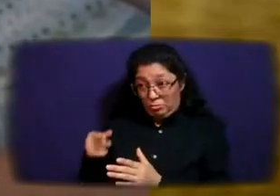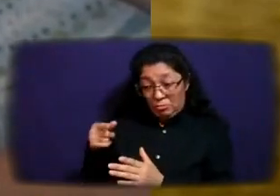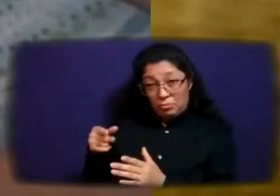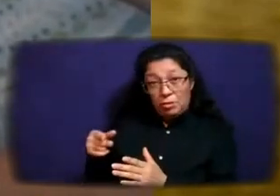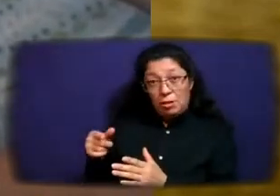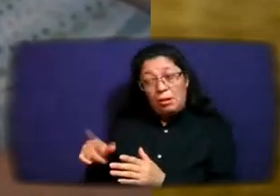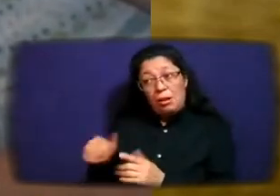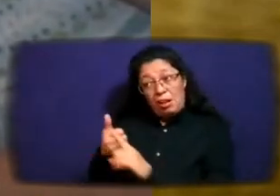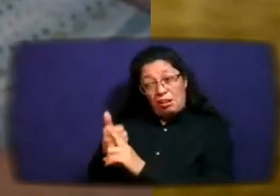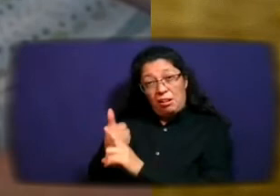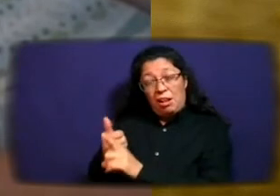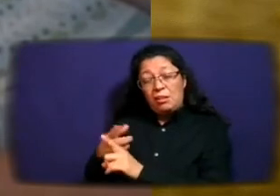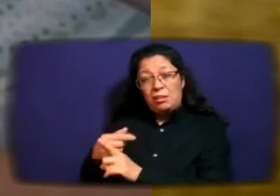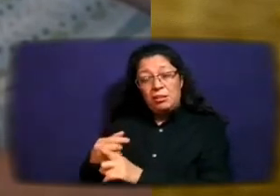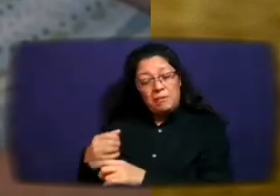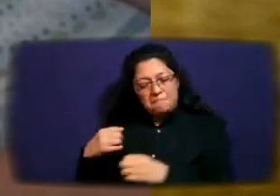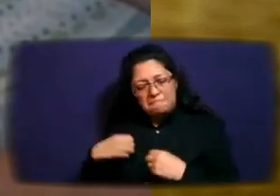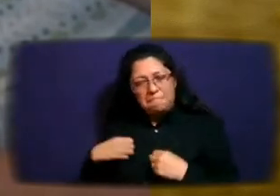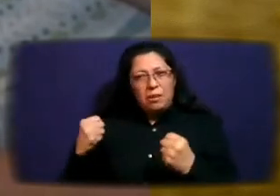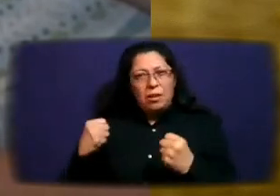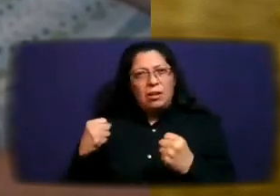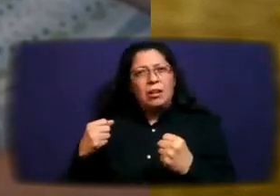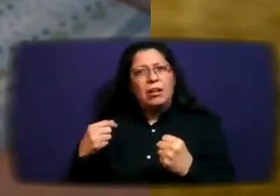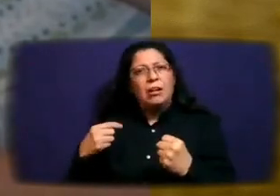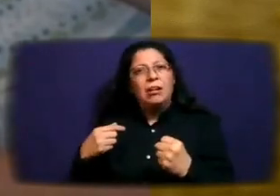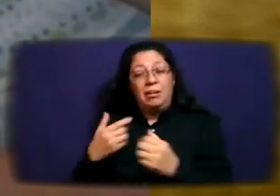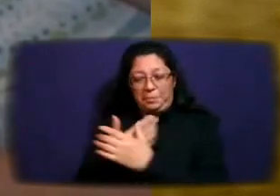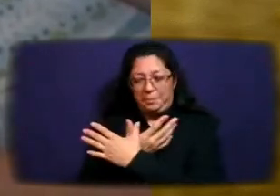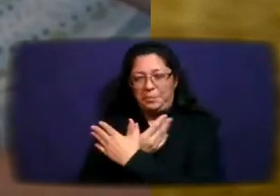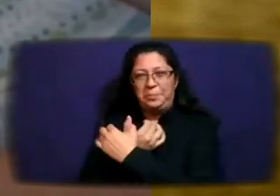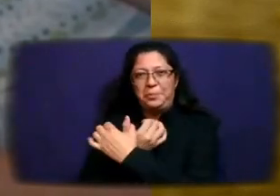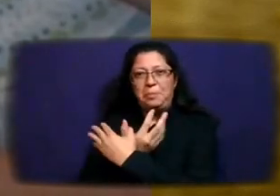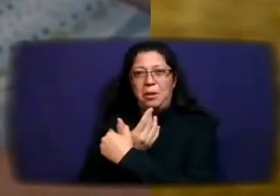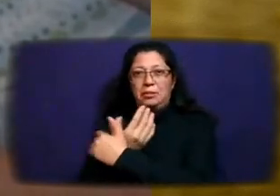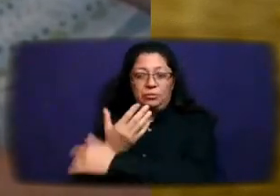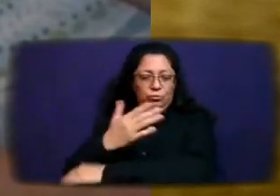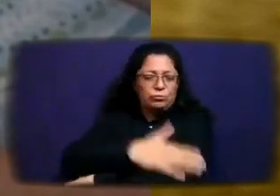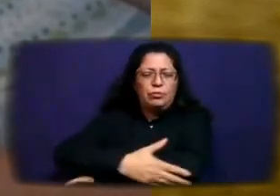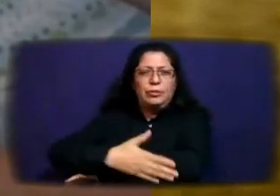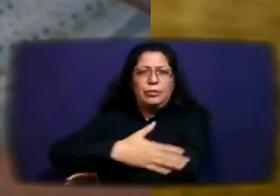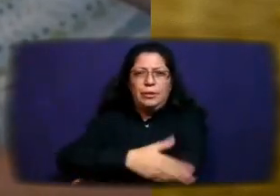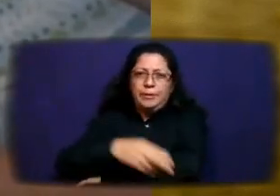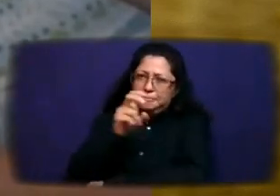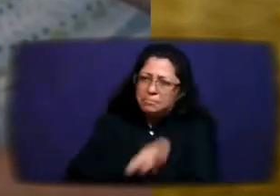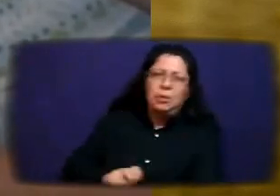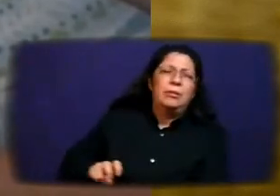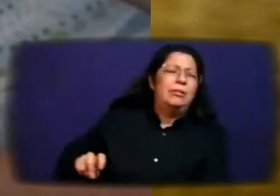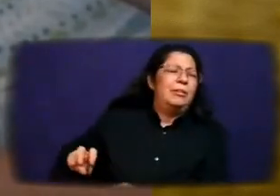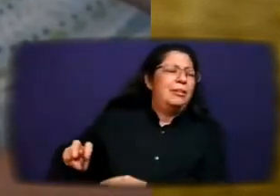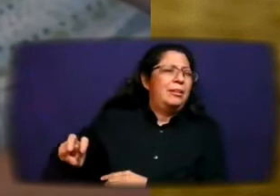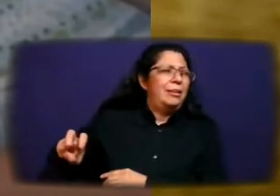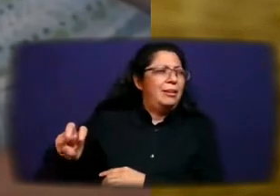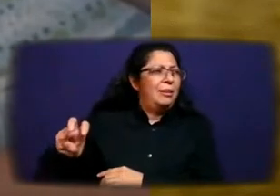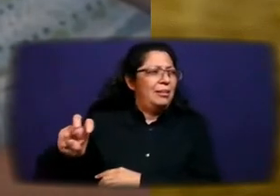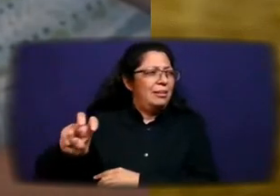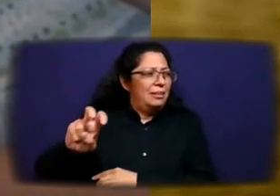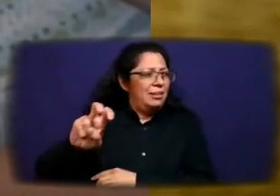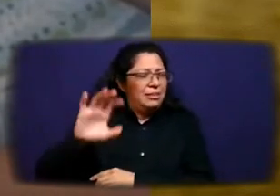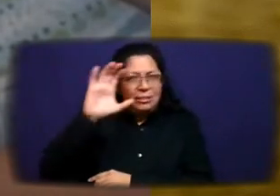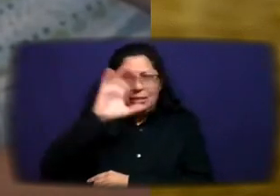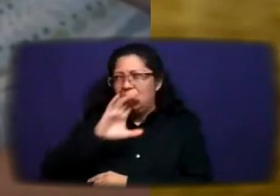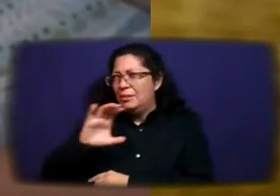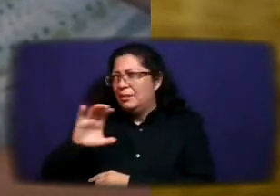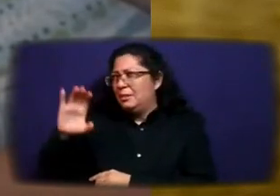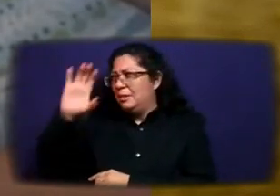una guerrillera. La mariposa atraviesa continentes buscando un